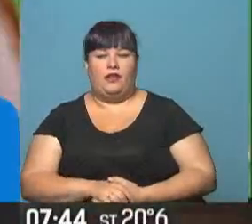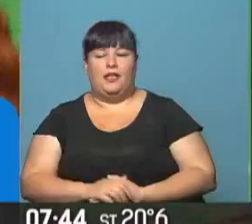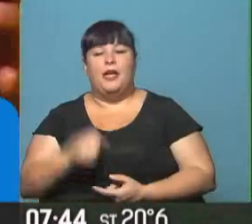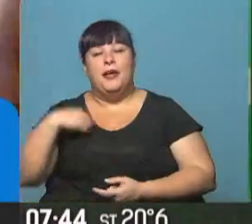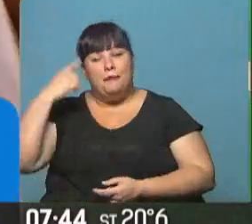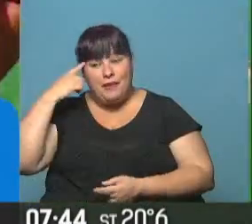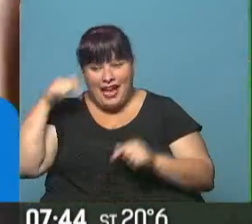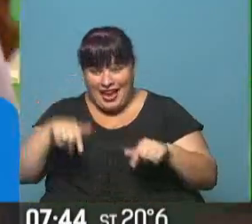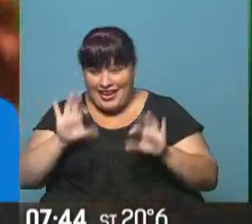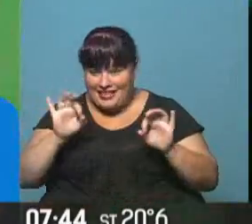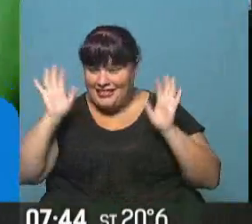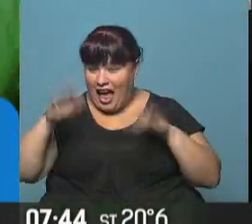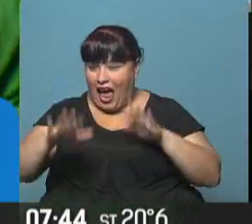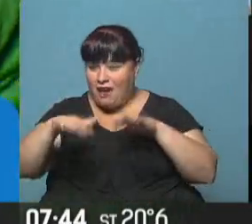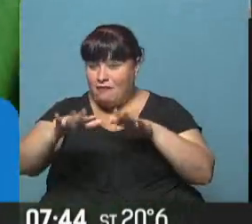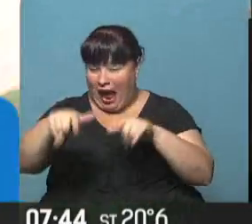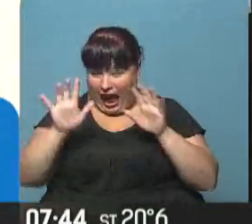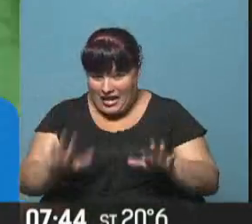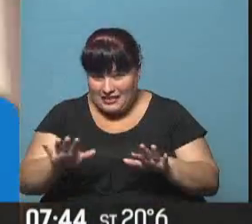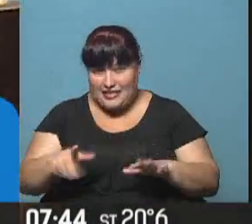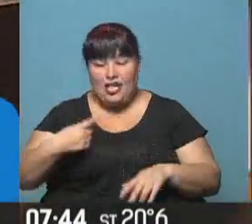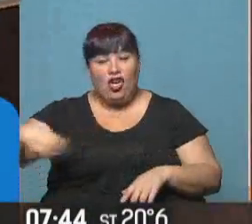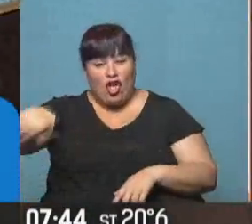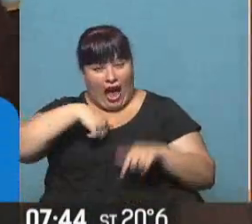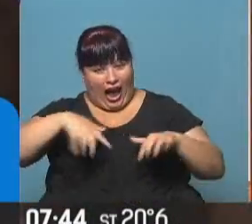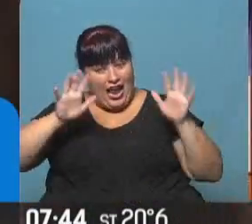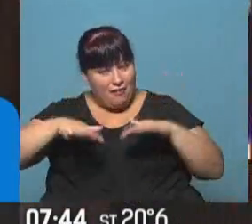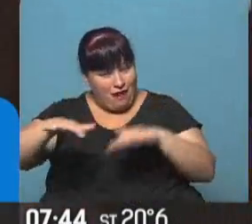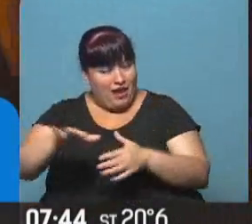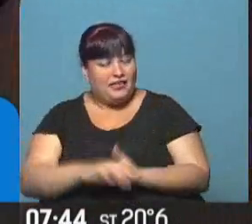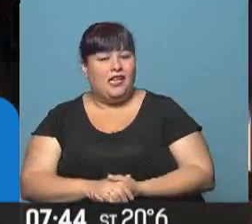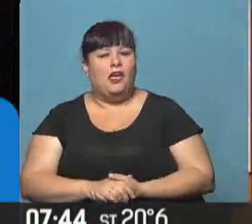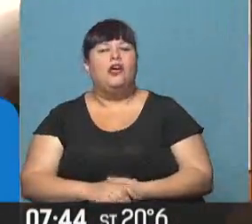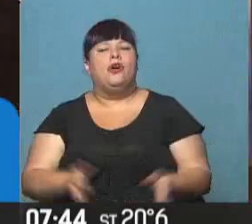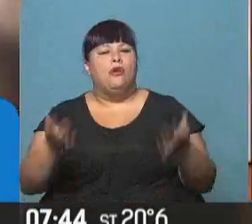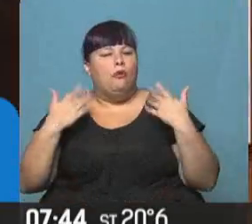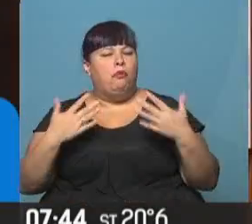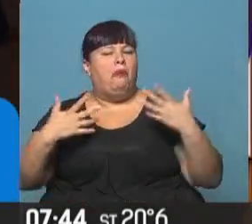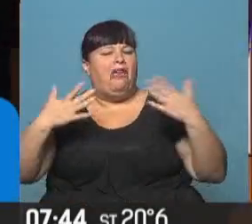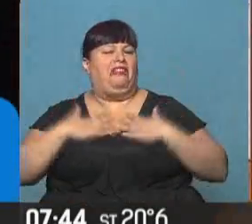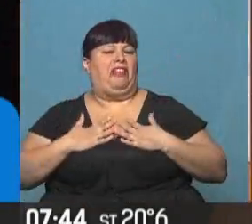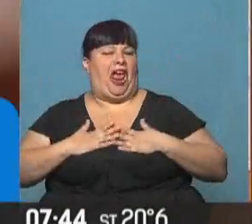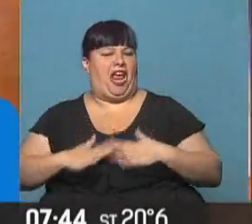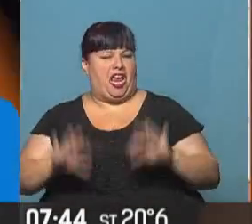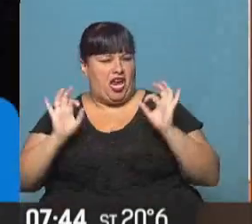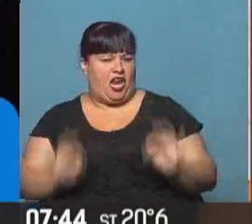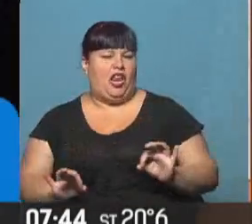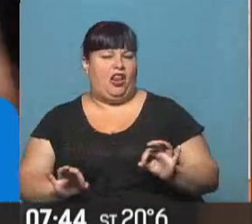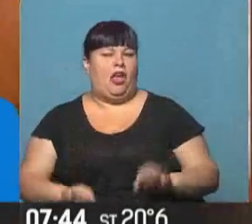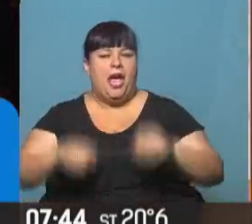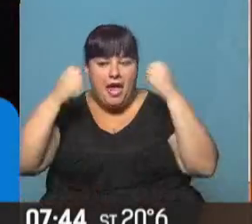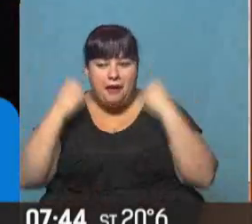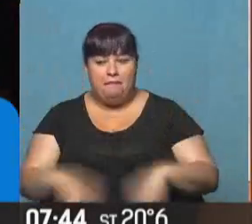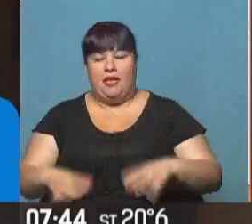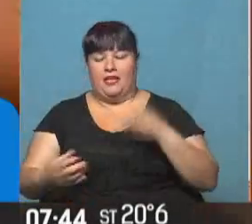Creo que después de esta movilización que estamos haciendo, podemos estar tranquilos porque empezó